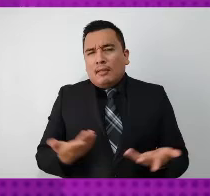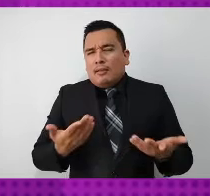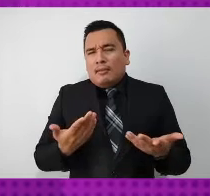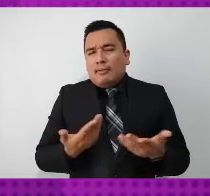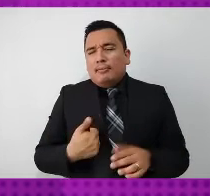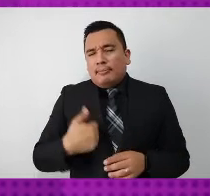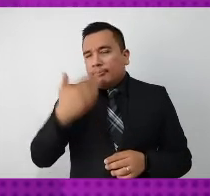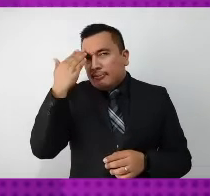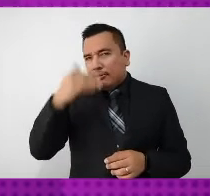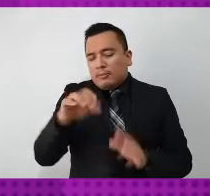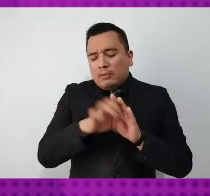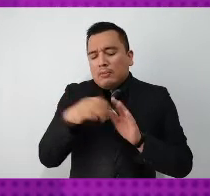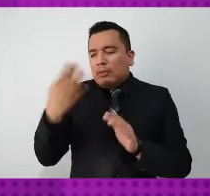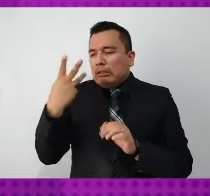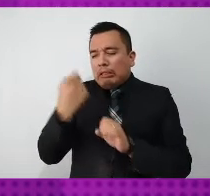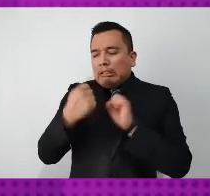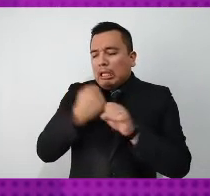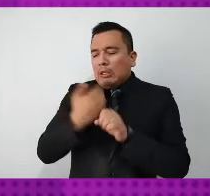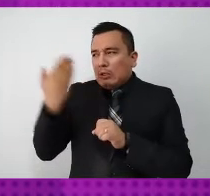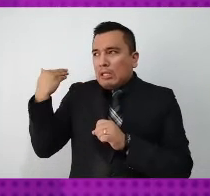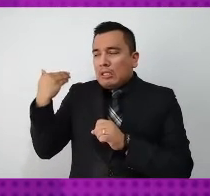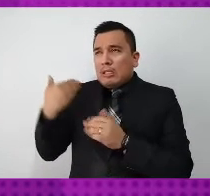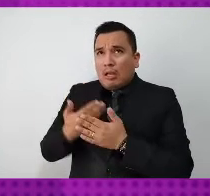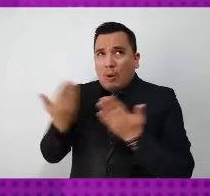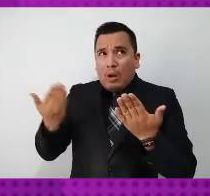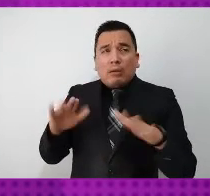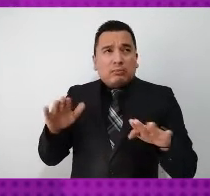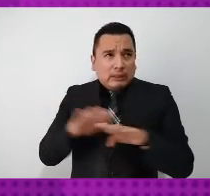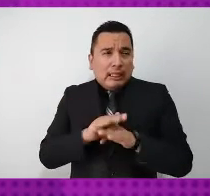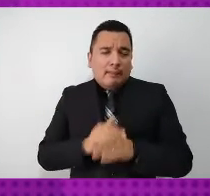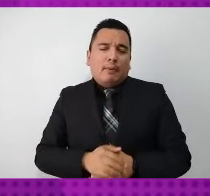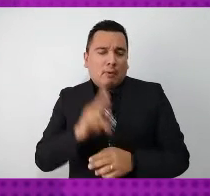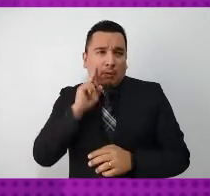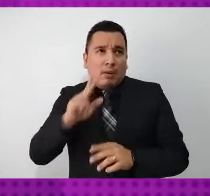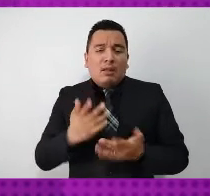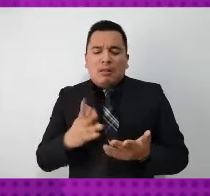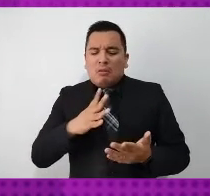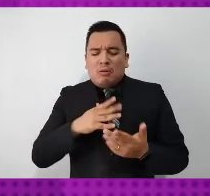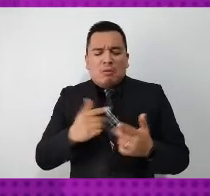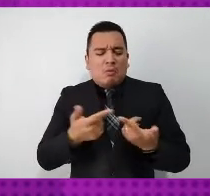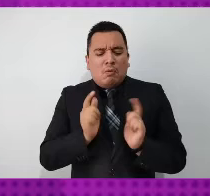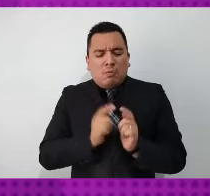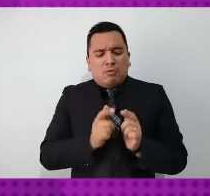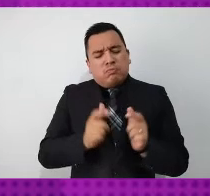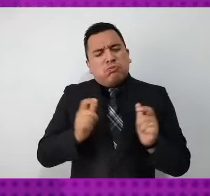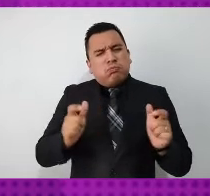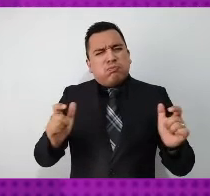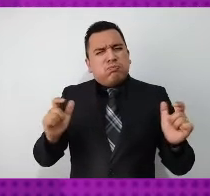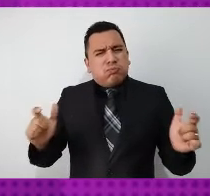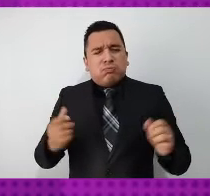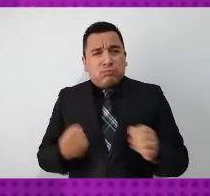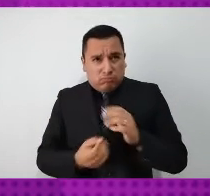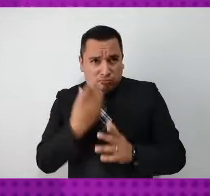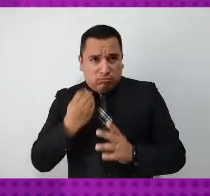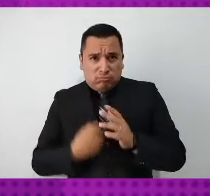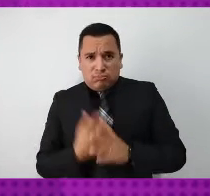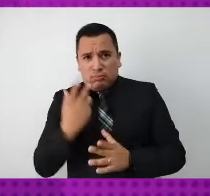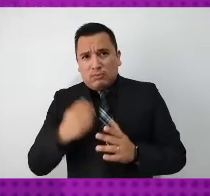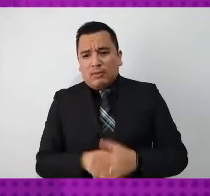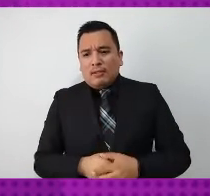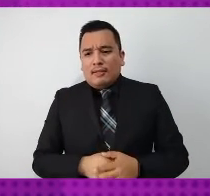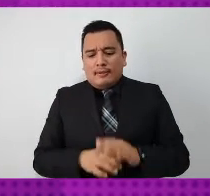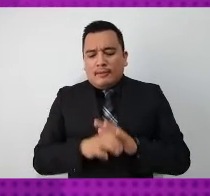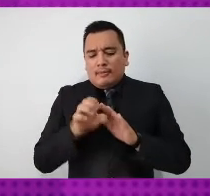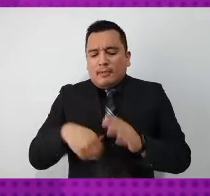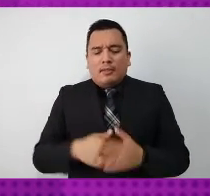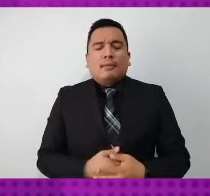y el seguir viendo que las comunidades crecen salen nuevos grupos este por ejemplo habló en un caso muy